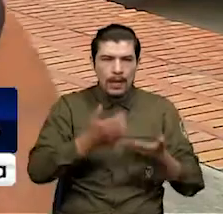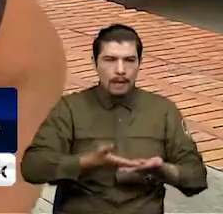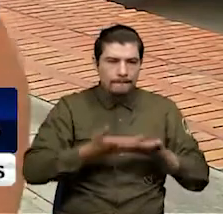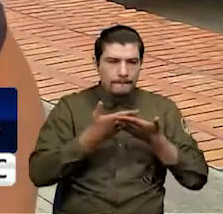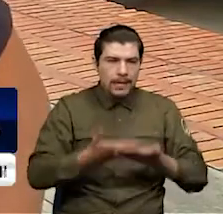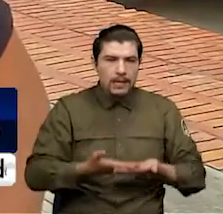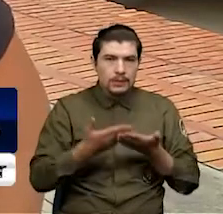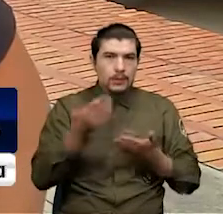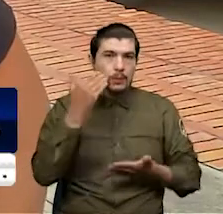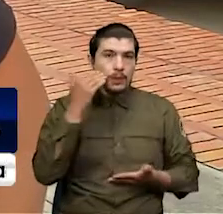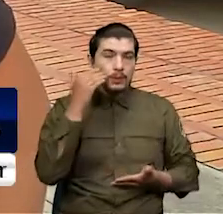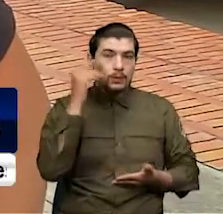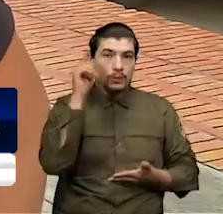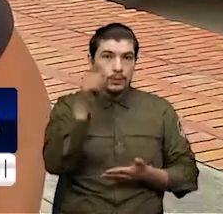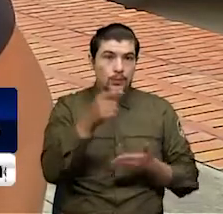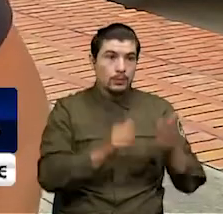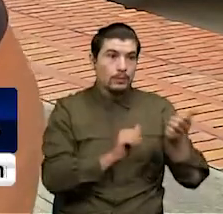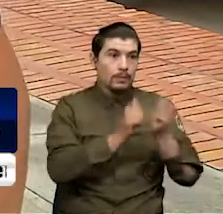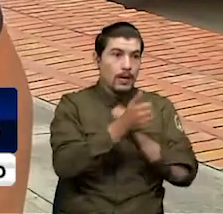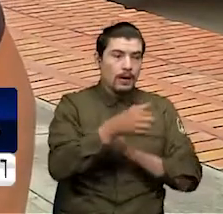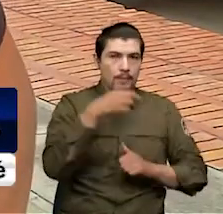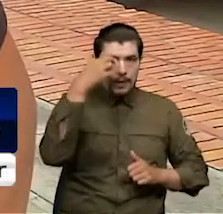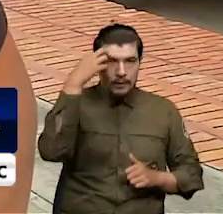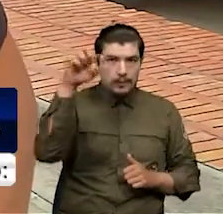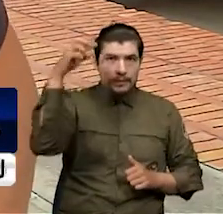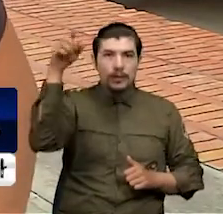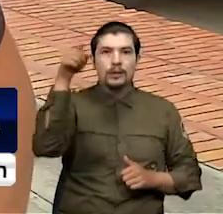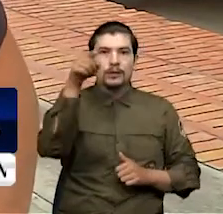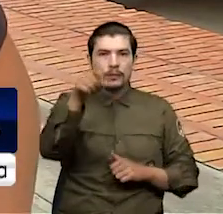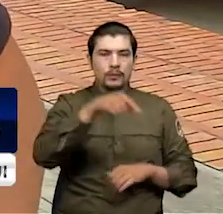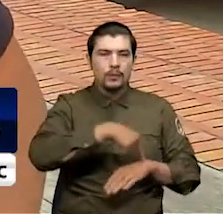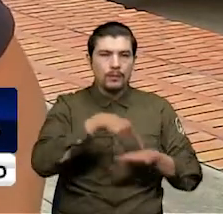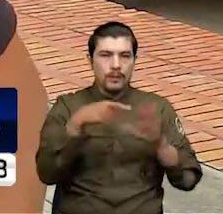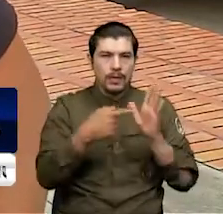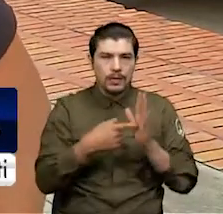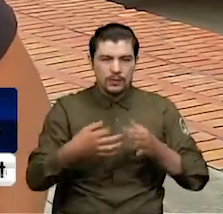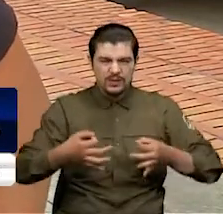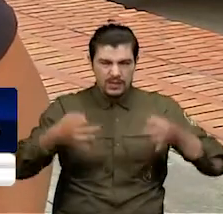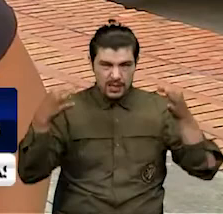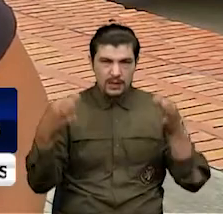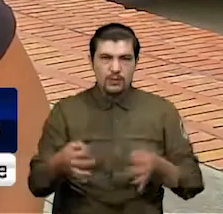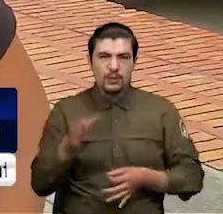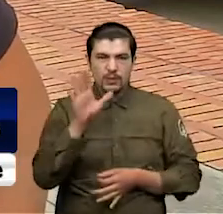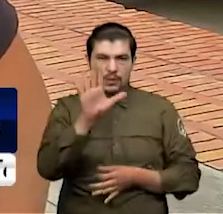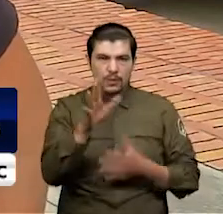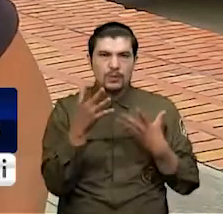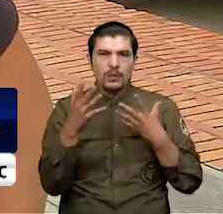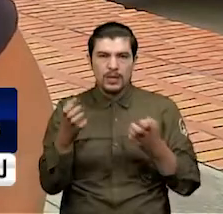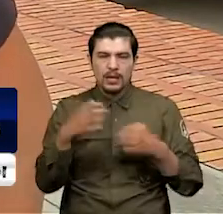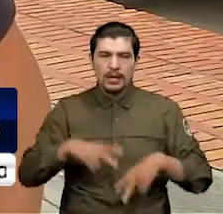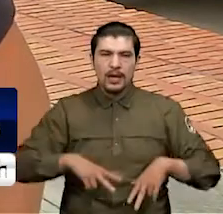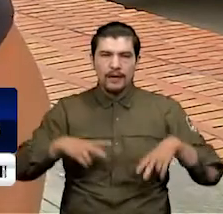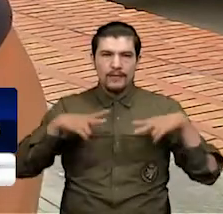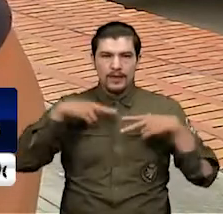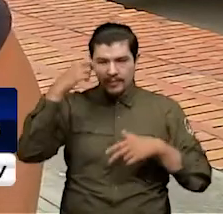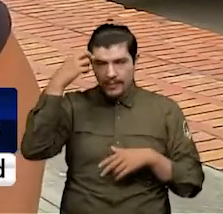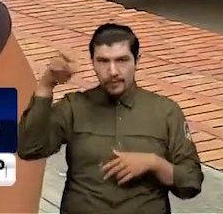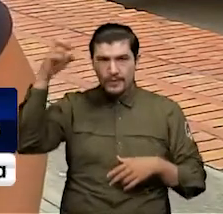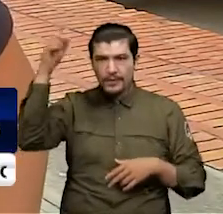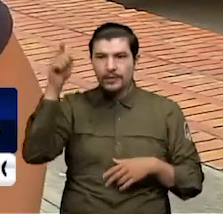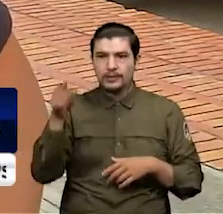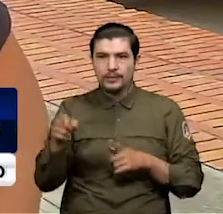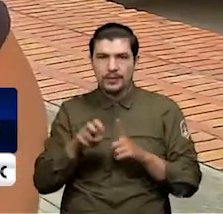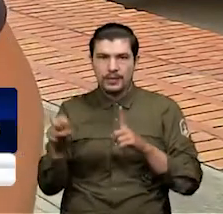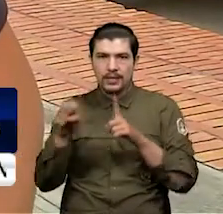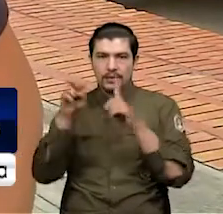cuando en el salto a profesionales pues estén completamente seguros de lo que quieren para su vida profesional en cuanto a las artes